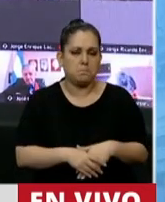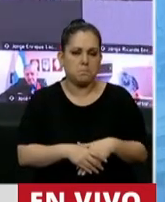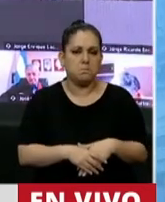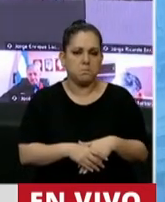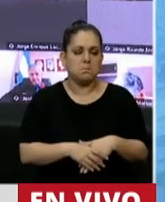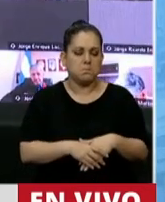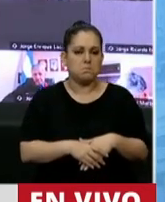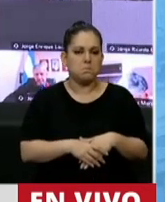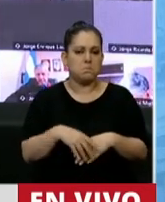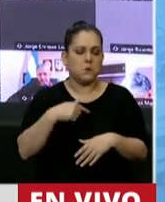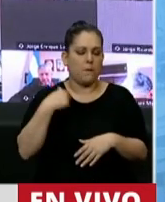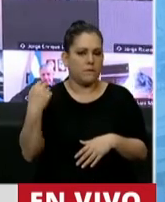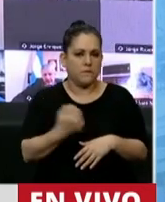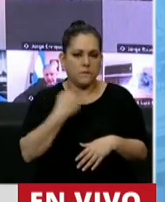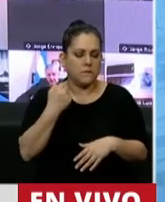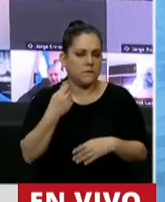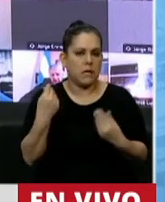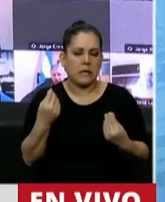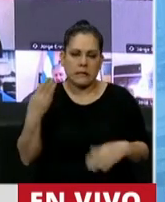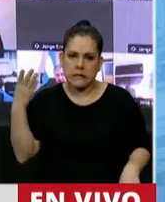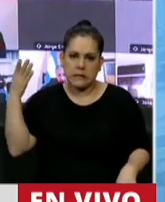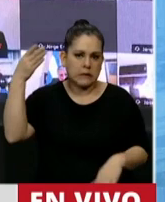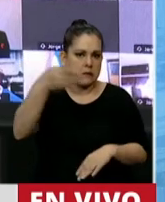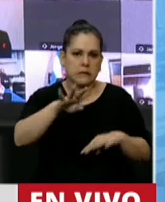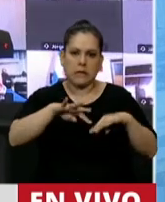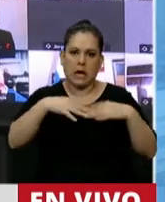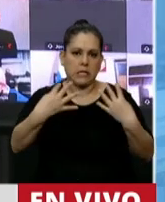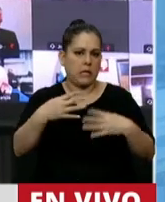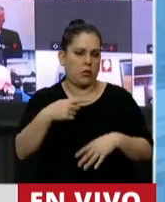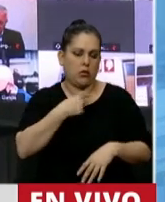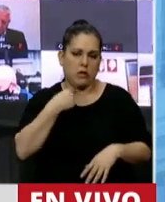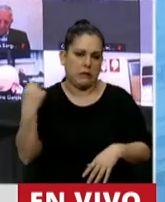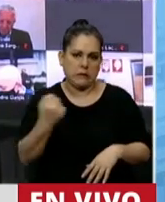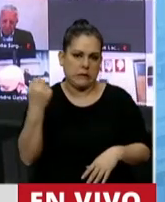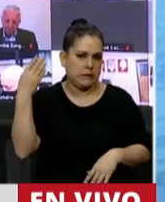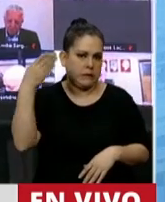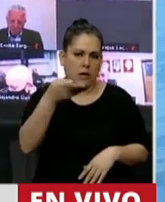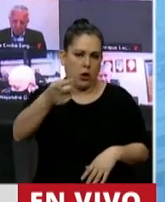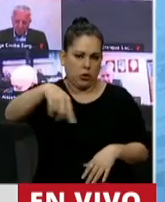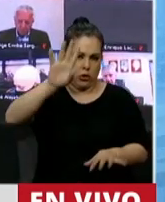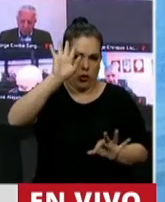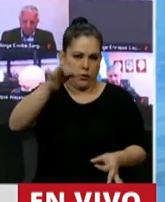porque mi deseo más grande es estar en ese recinto como todos comprenderán